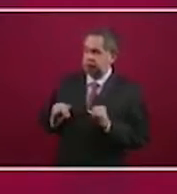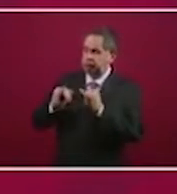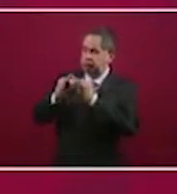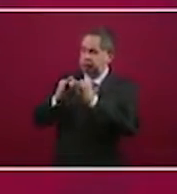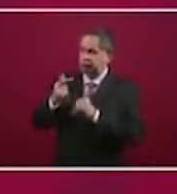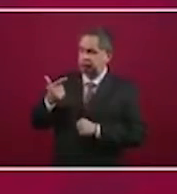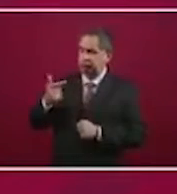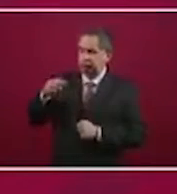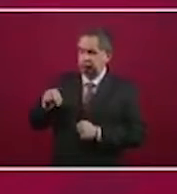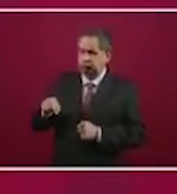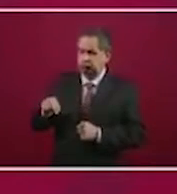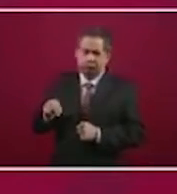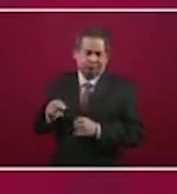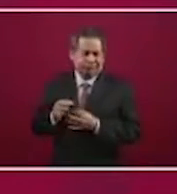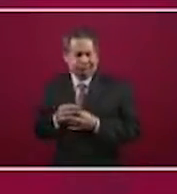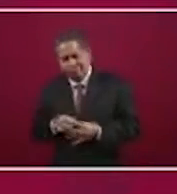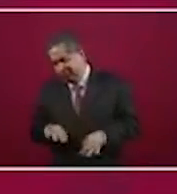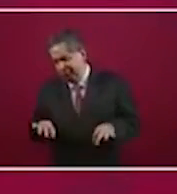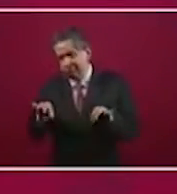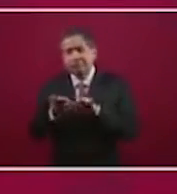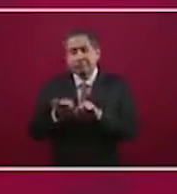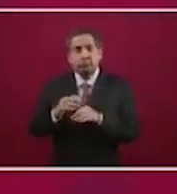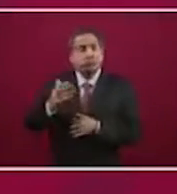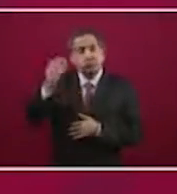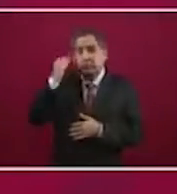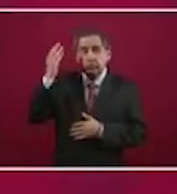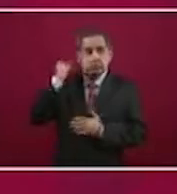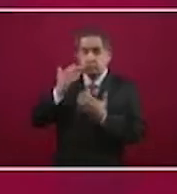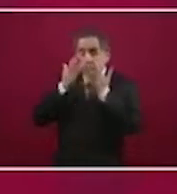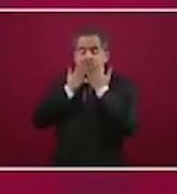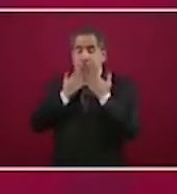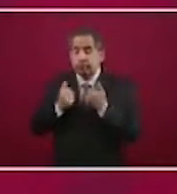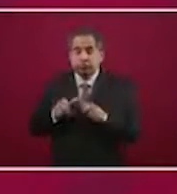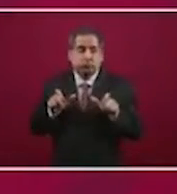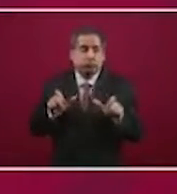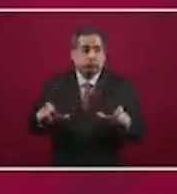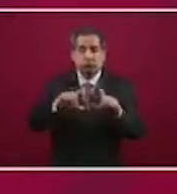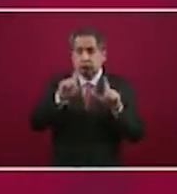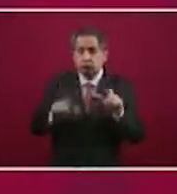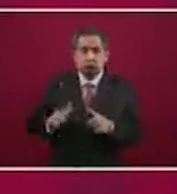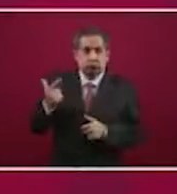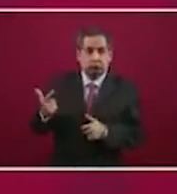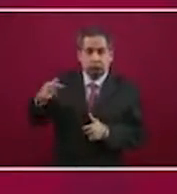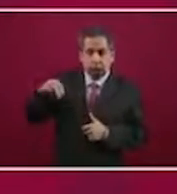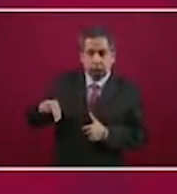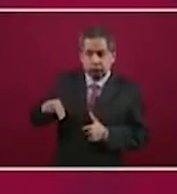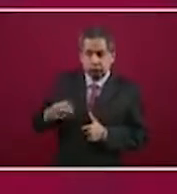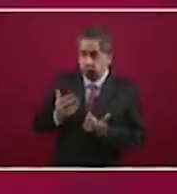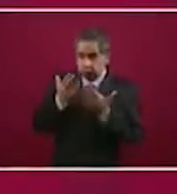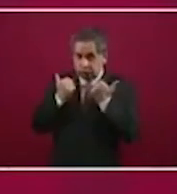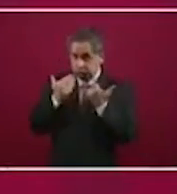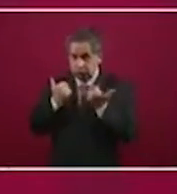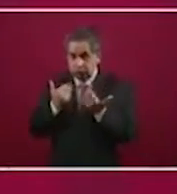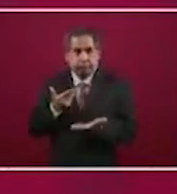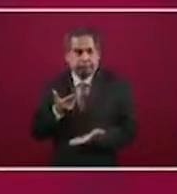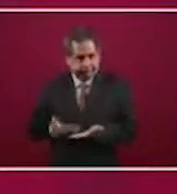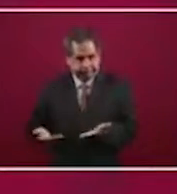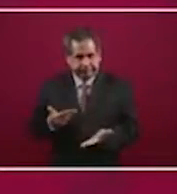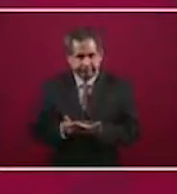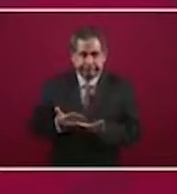hoy fue vinculada a proceso y trasladada al reclusorio de santa martha acatitla el juez resolverá en definitiva